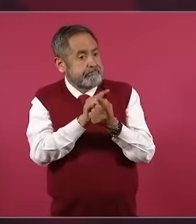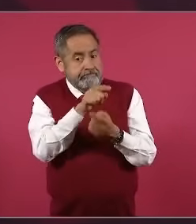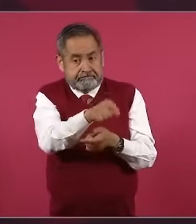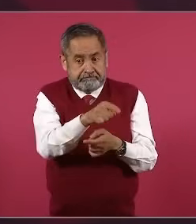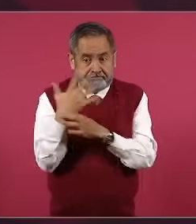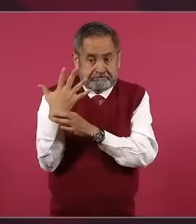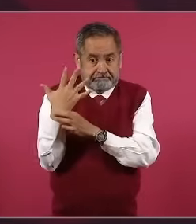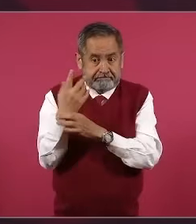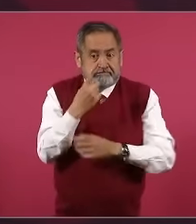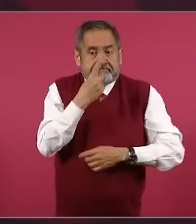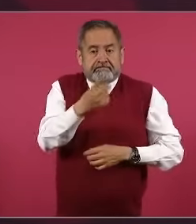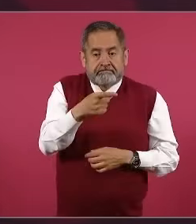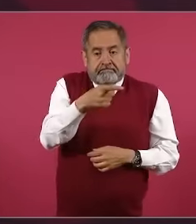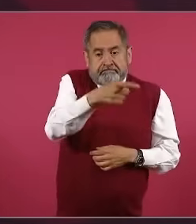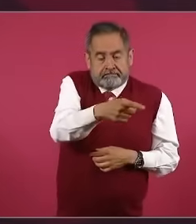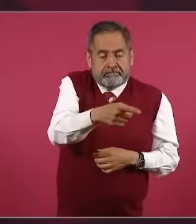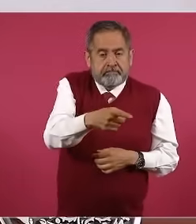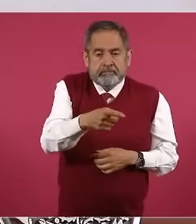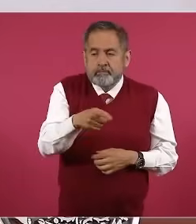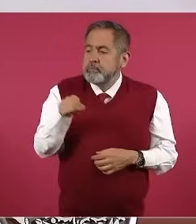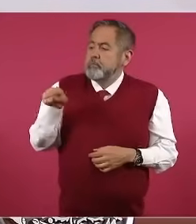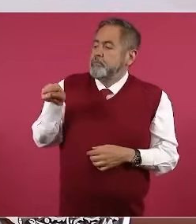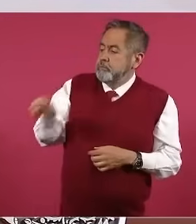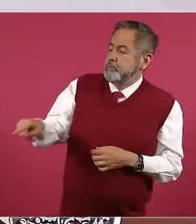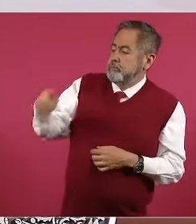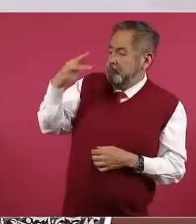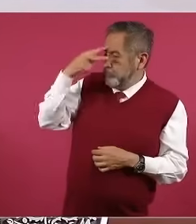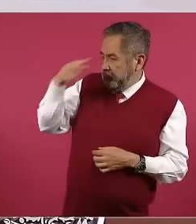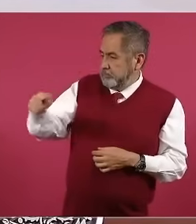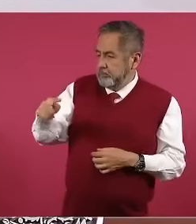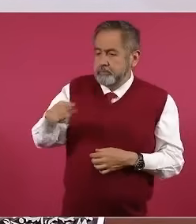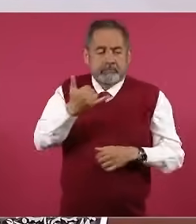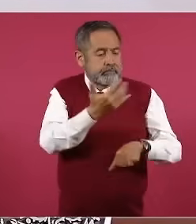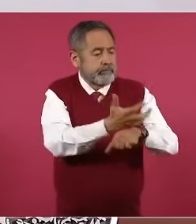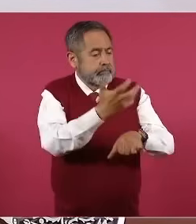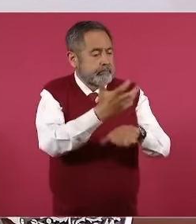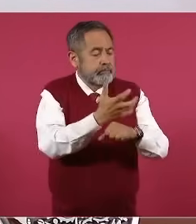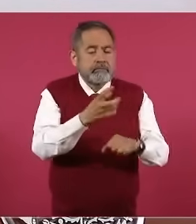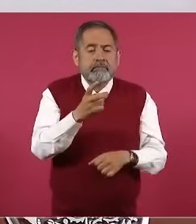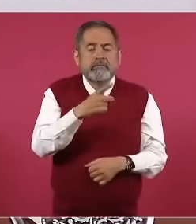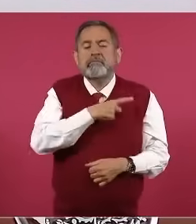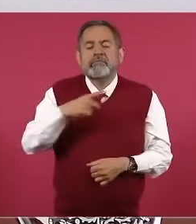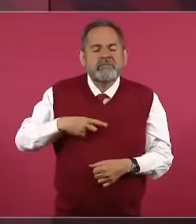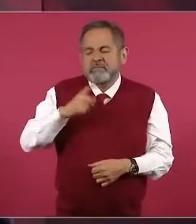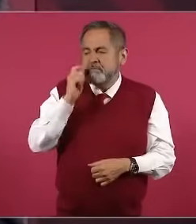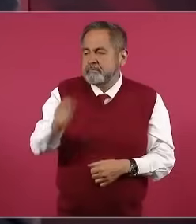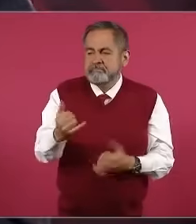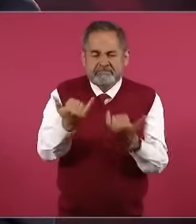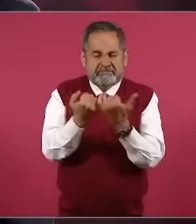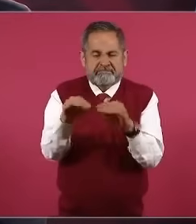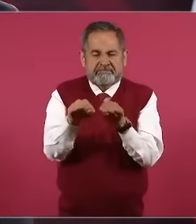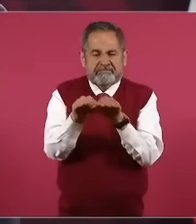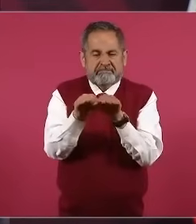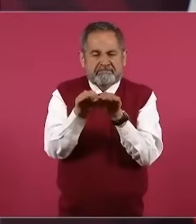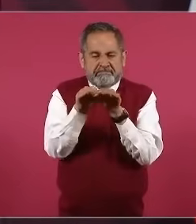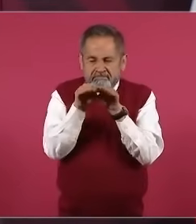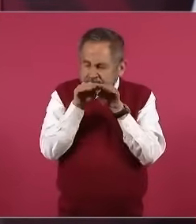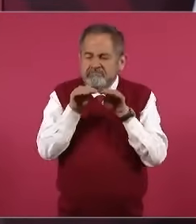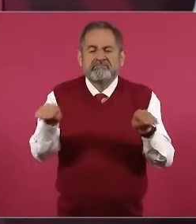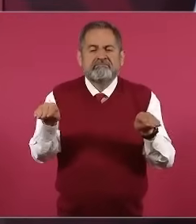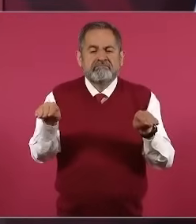la frase de que la relación entre nosotros se iba a dar